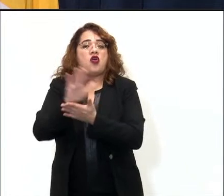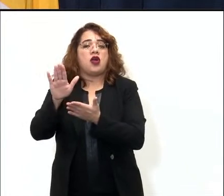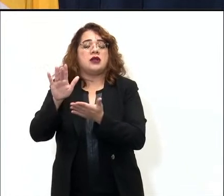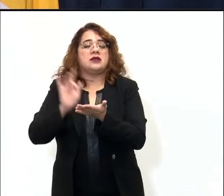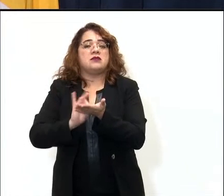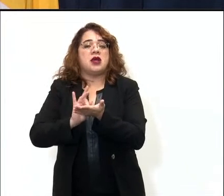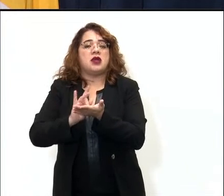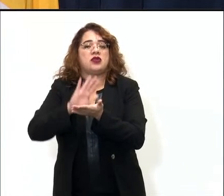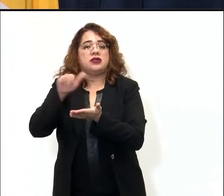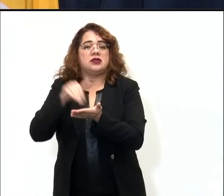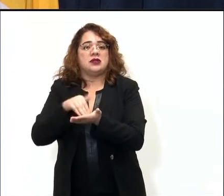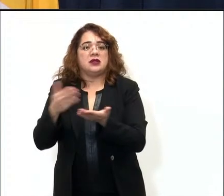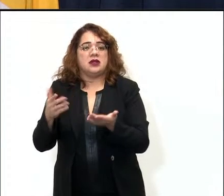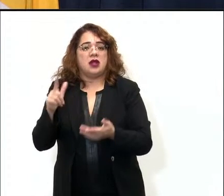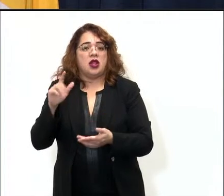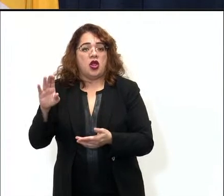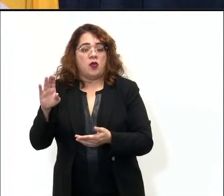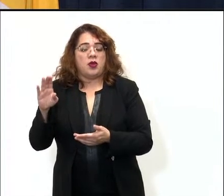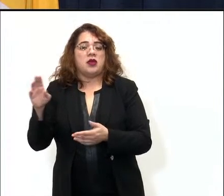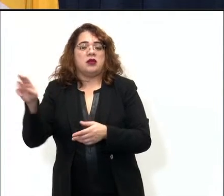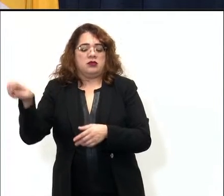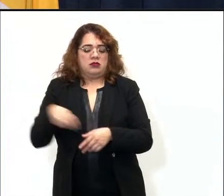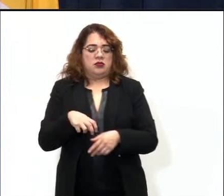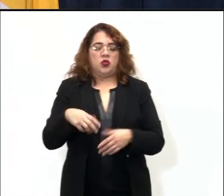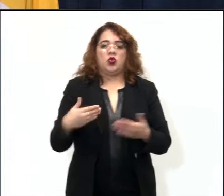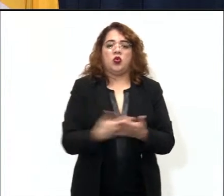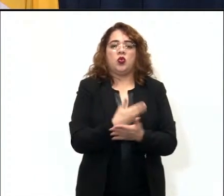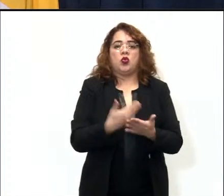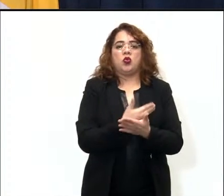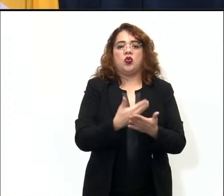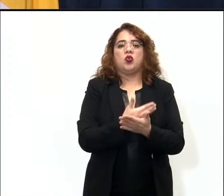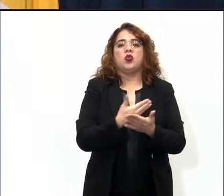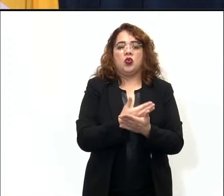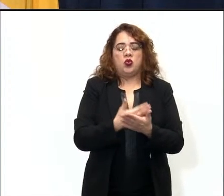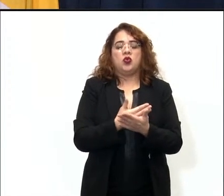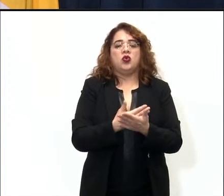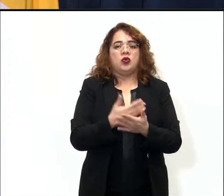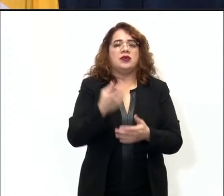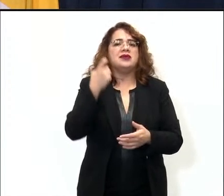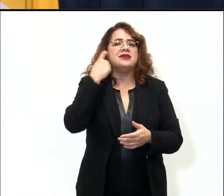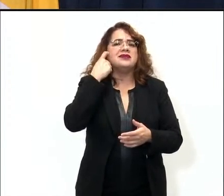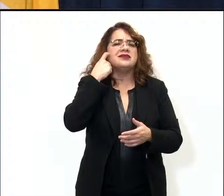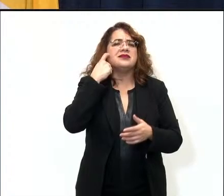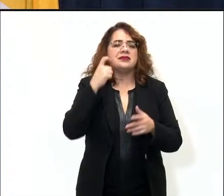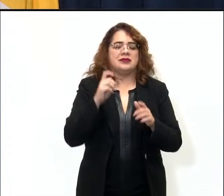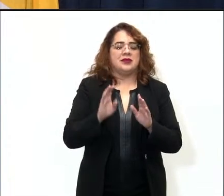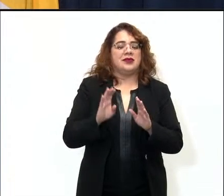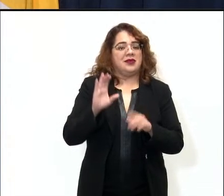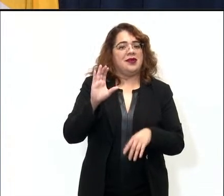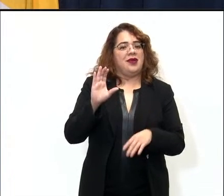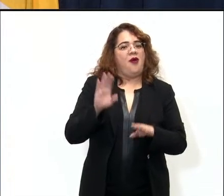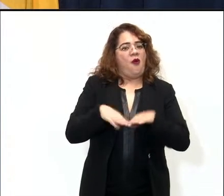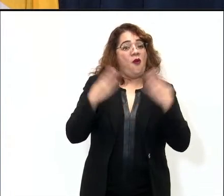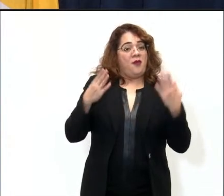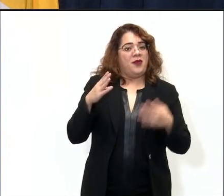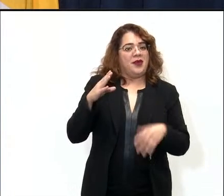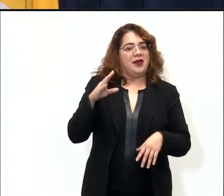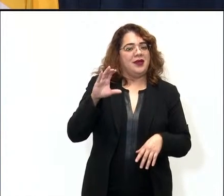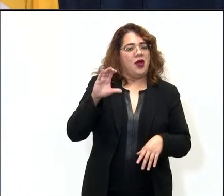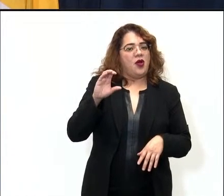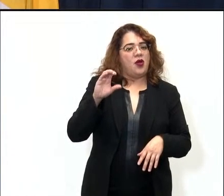Medical Center en Long Beach a el hospital que fue recientemente reabierta, Community